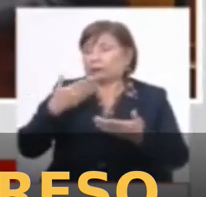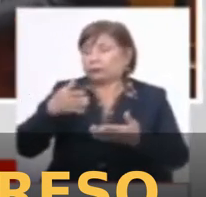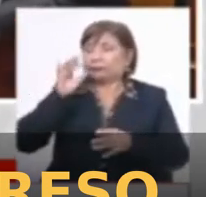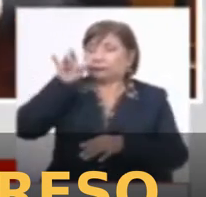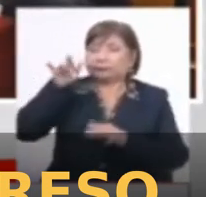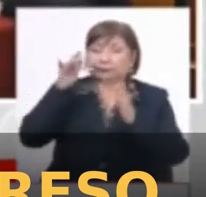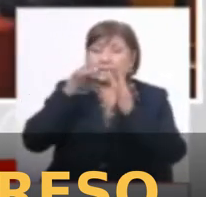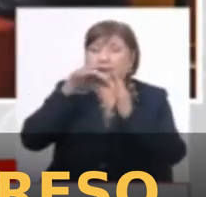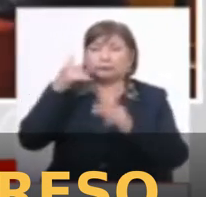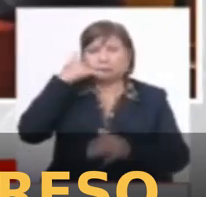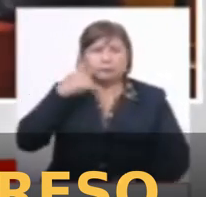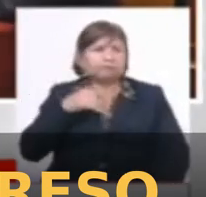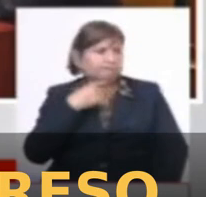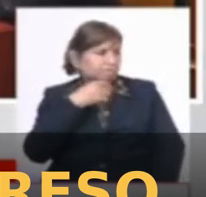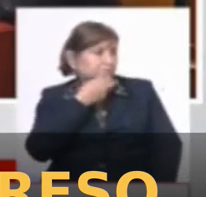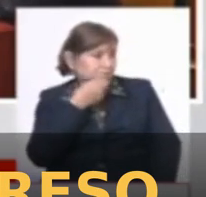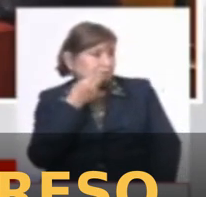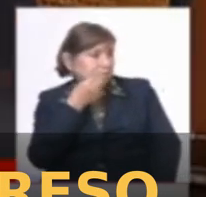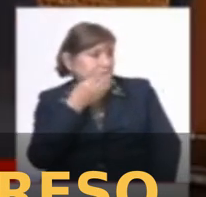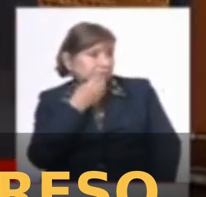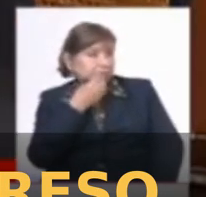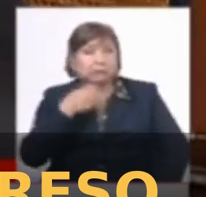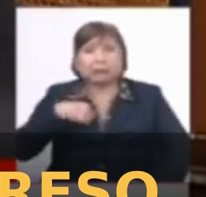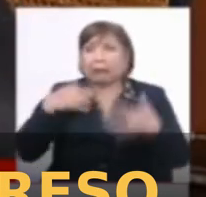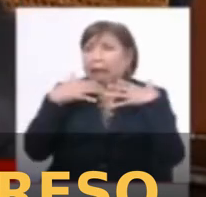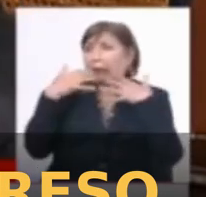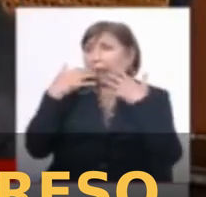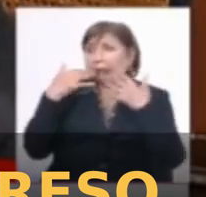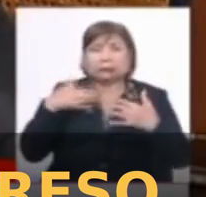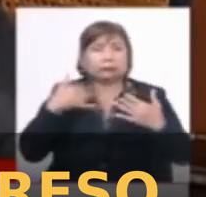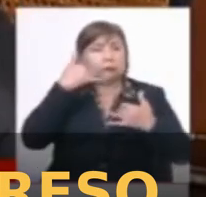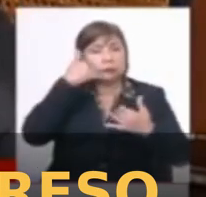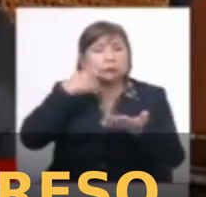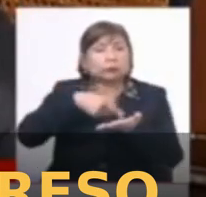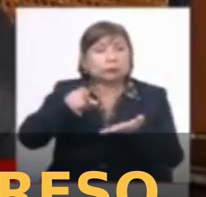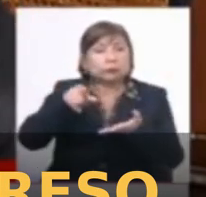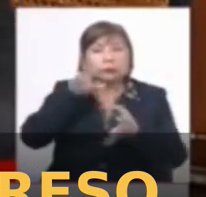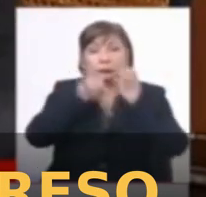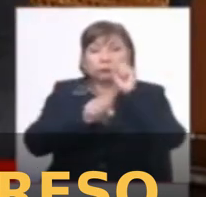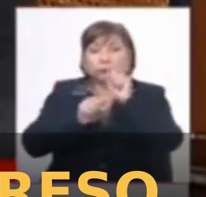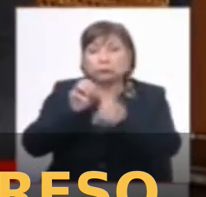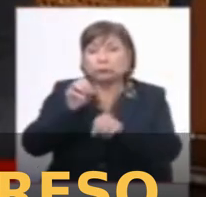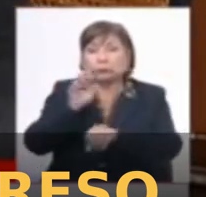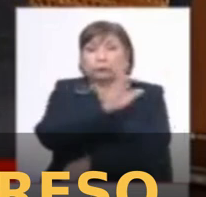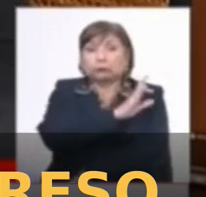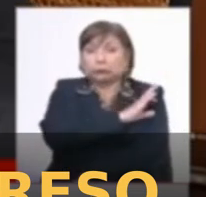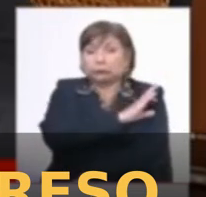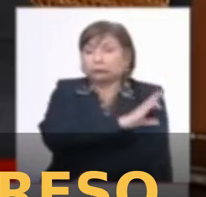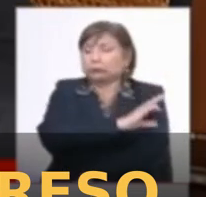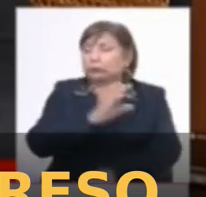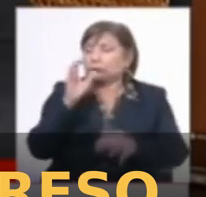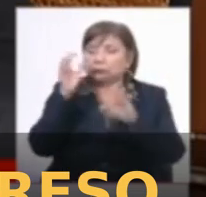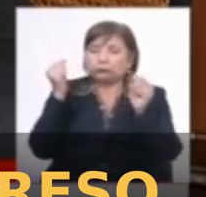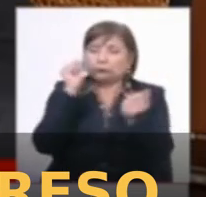usted. Obviamente, estaba muy asustado porque no sabía si era orden de allanamiento, orden de